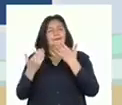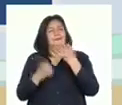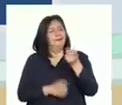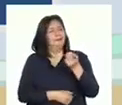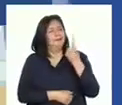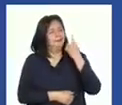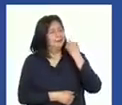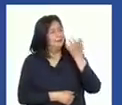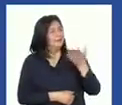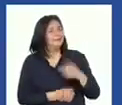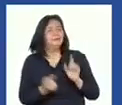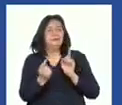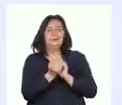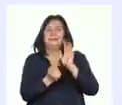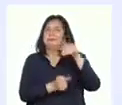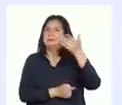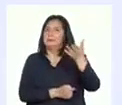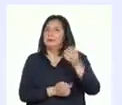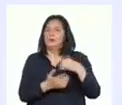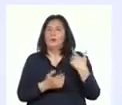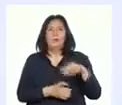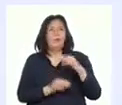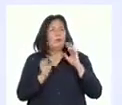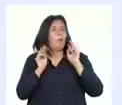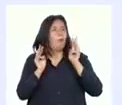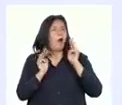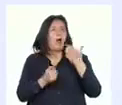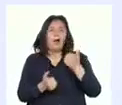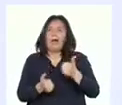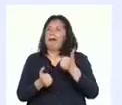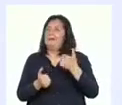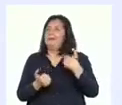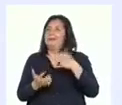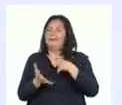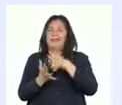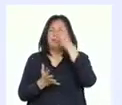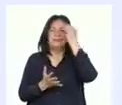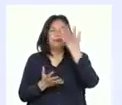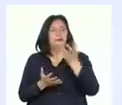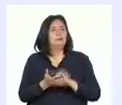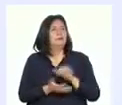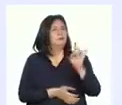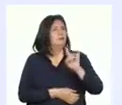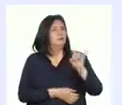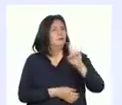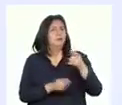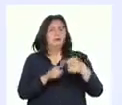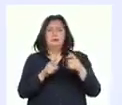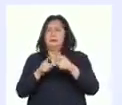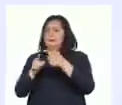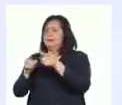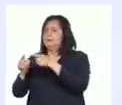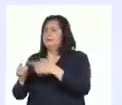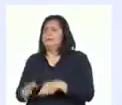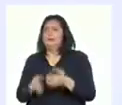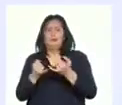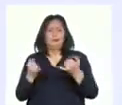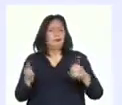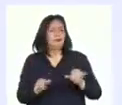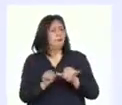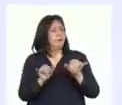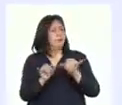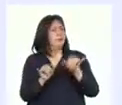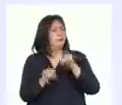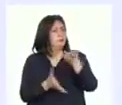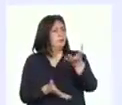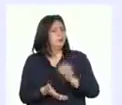gracias, señor. Nos vemos pronto. ¡Wow! ¡Qué genial lo que han aprendido! Han usado diferentes instrumentos de